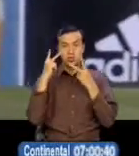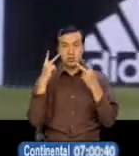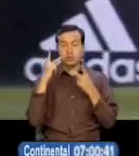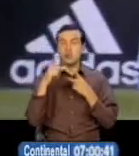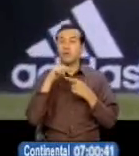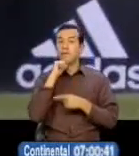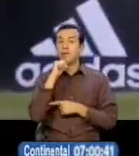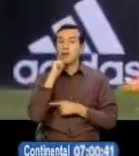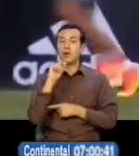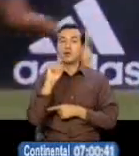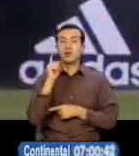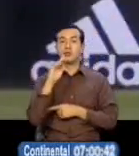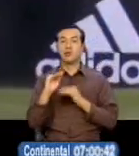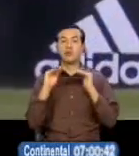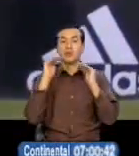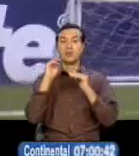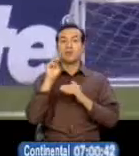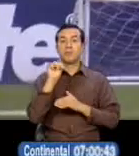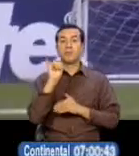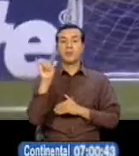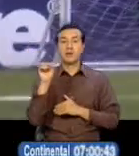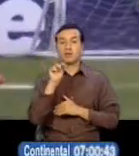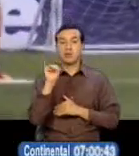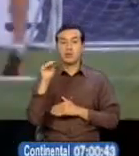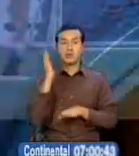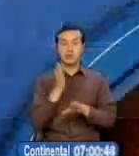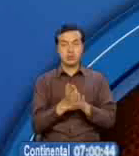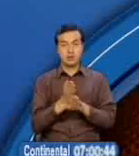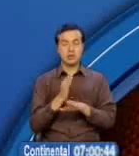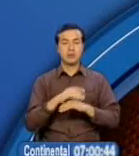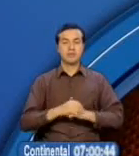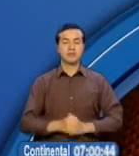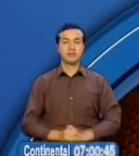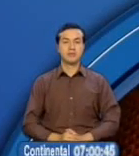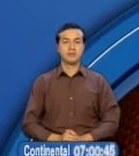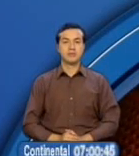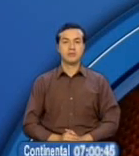su máxima figura, Lionel Messi, por lesión.